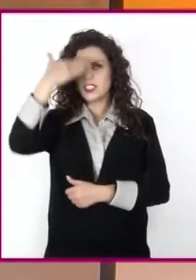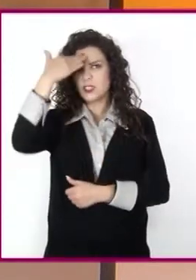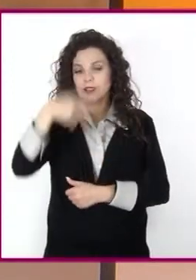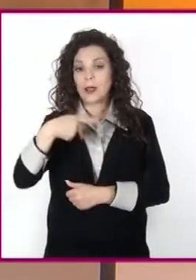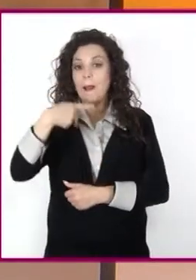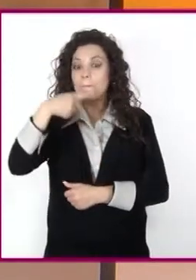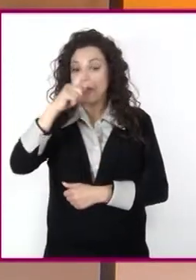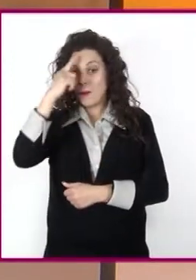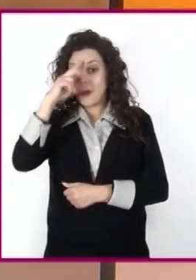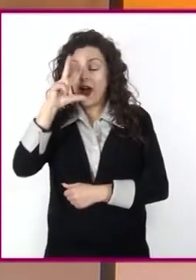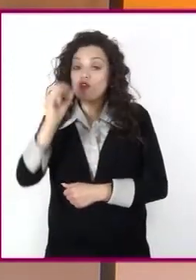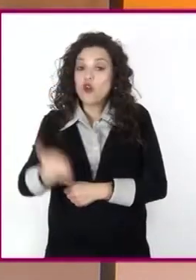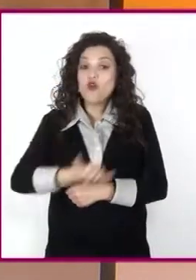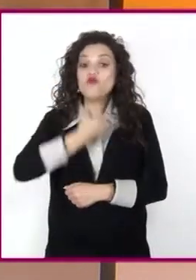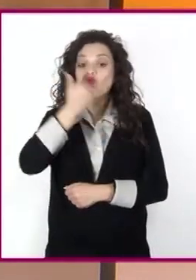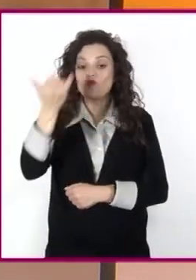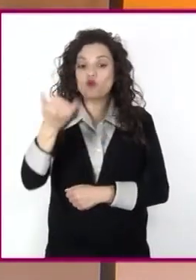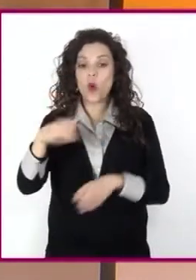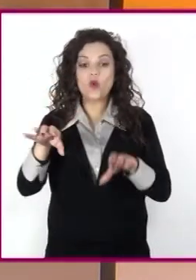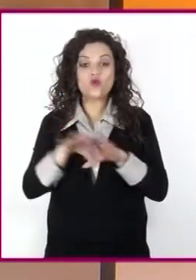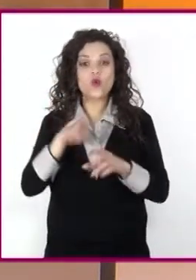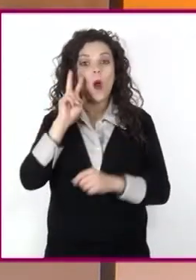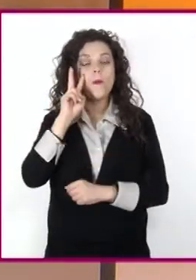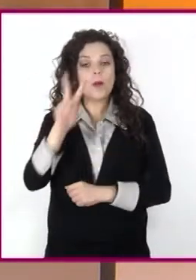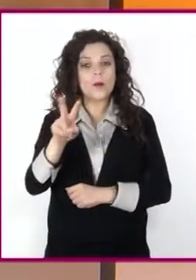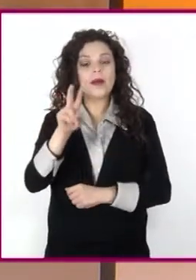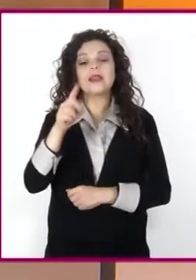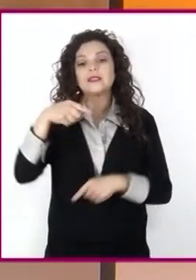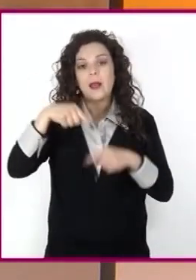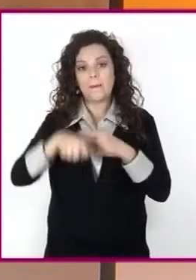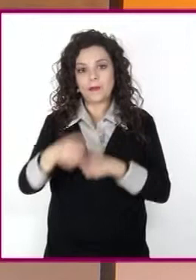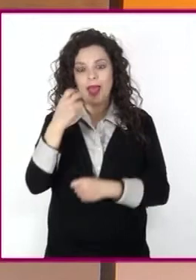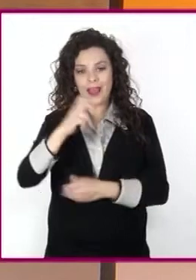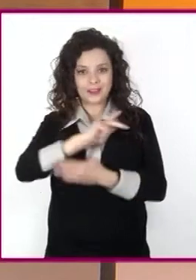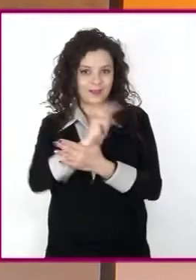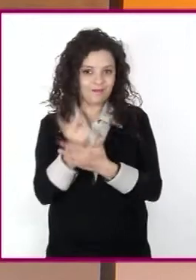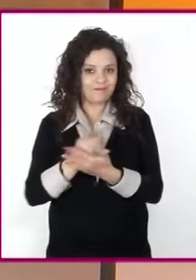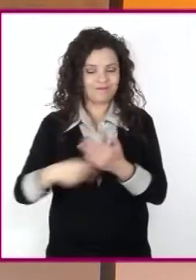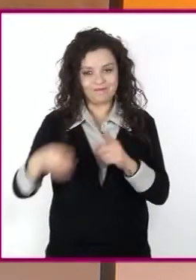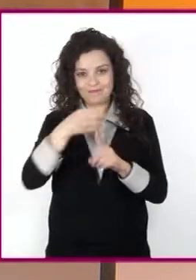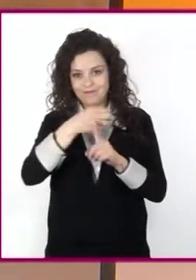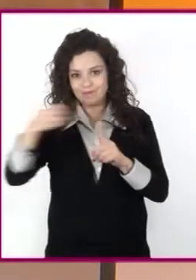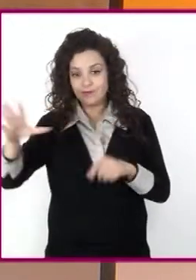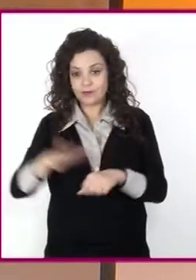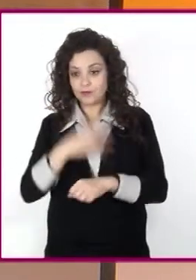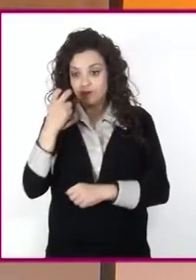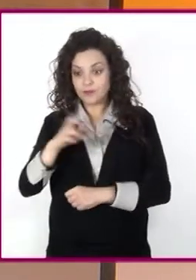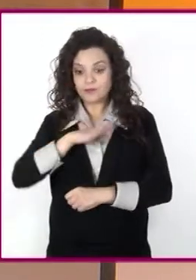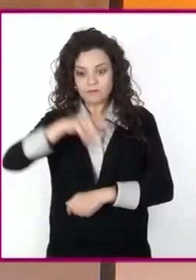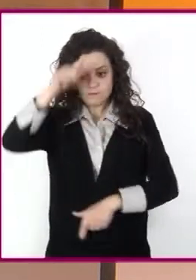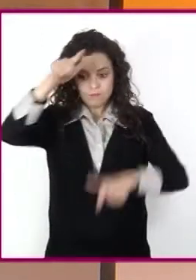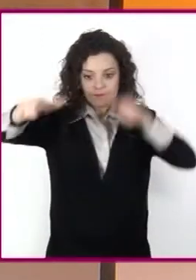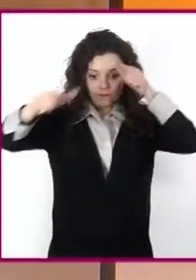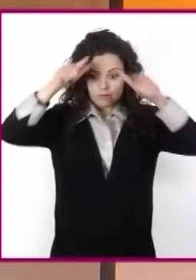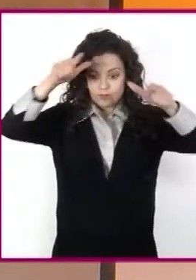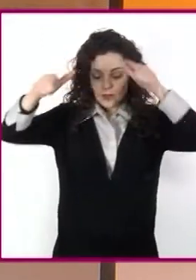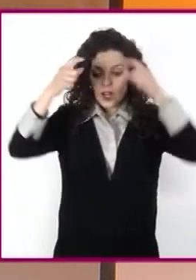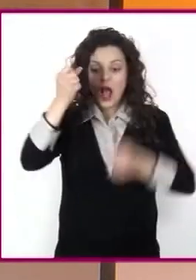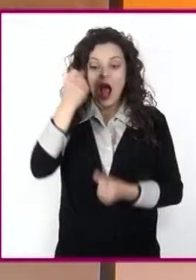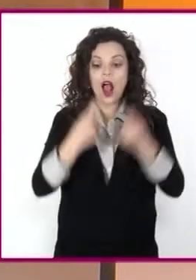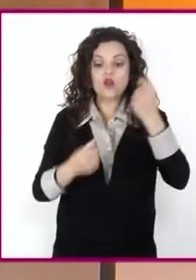no equivocarme, ¿qué le parece si iniciamos con esta sesión? Ya que en ella reconoceremos algunos